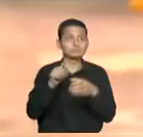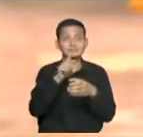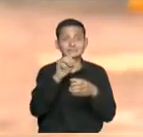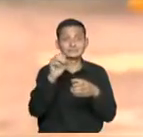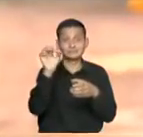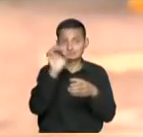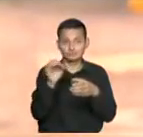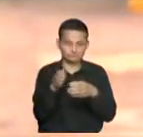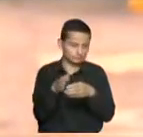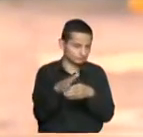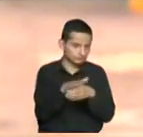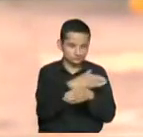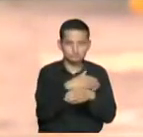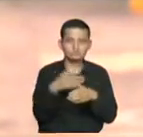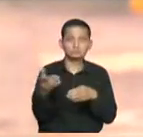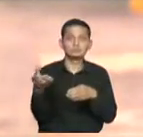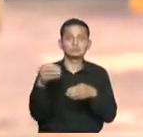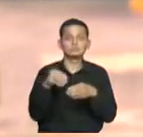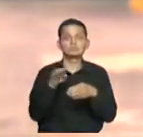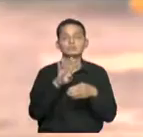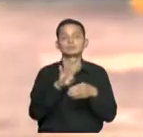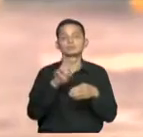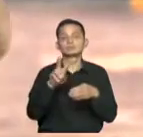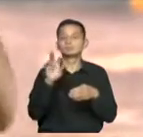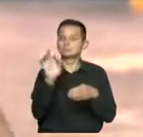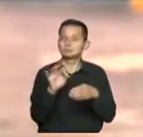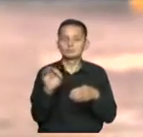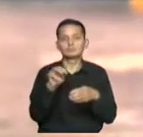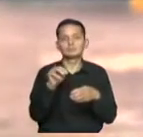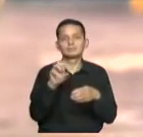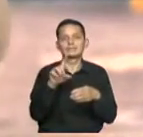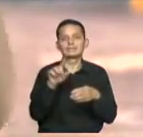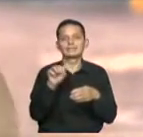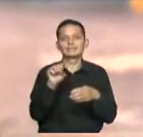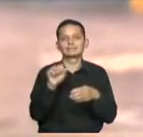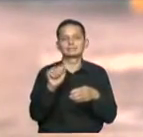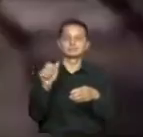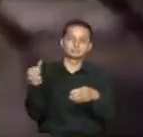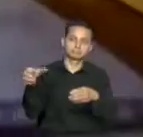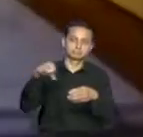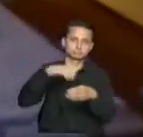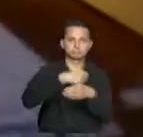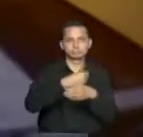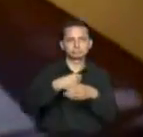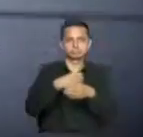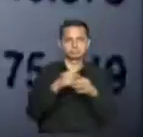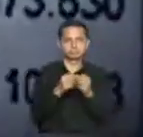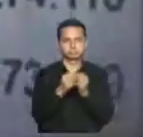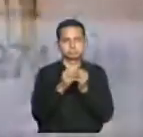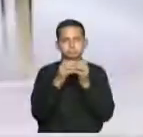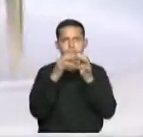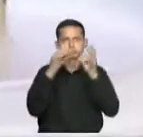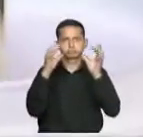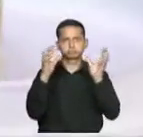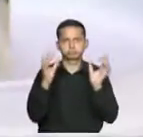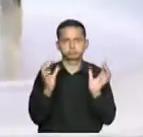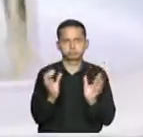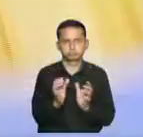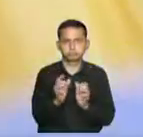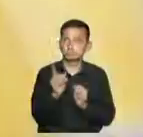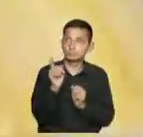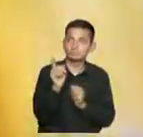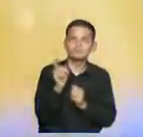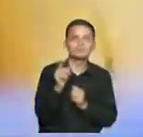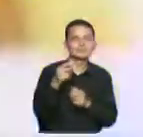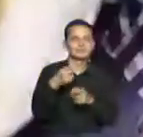petróleo y colocamos un 42% más o menos de melaza. Y realmente el software nos emite ya la formulación. Lo que se hace ya es pesar